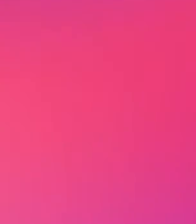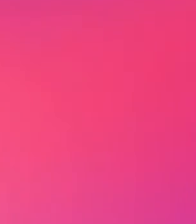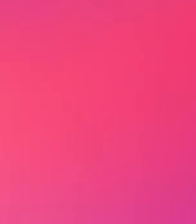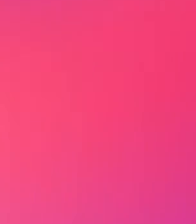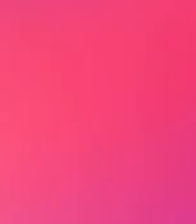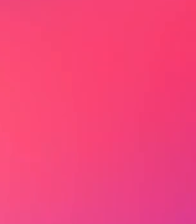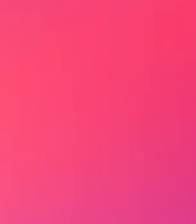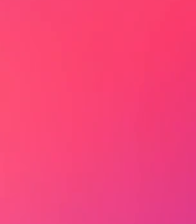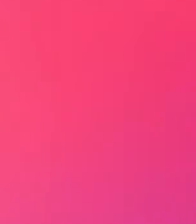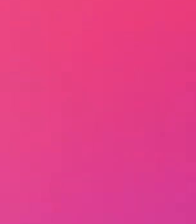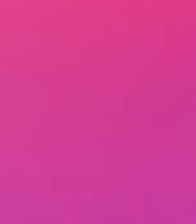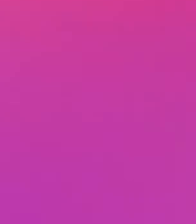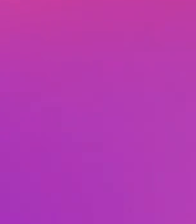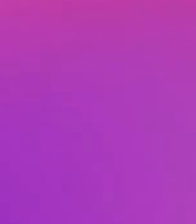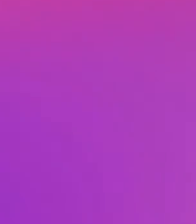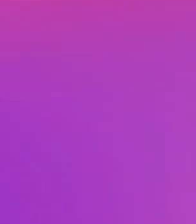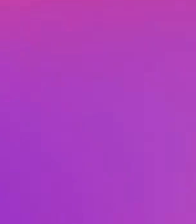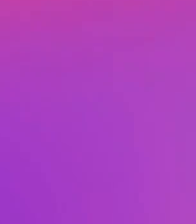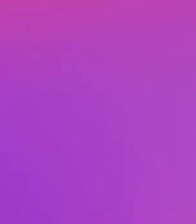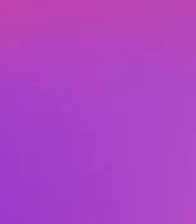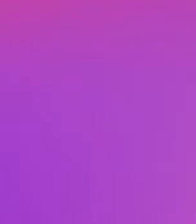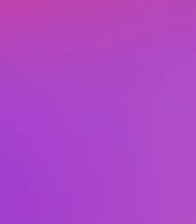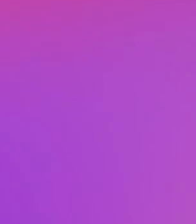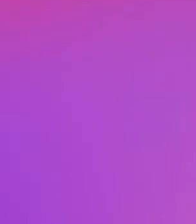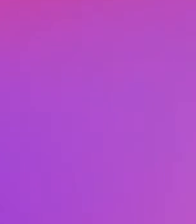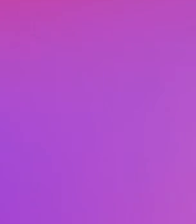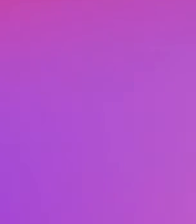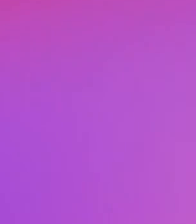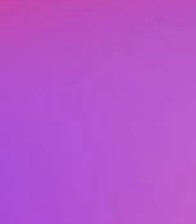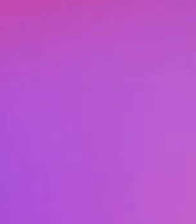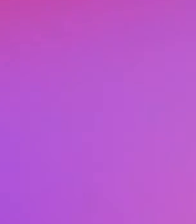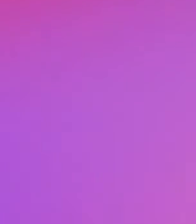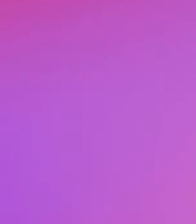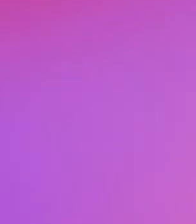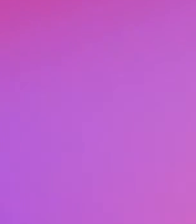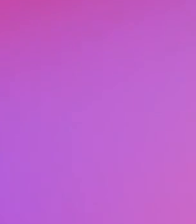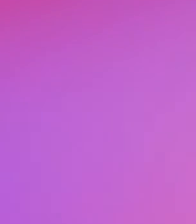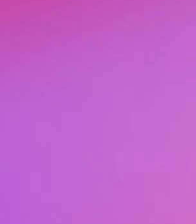conalitec.cep.gov.mx. Y recuerda que también cuentas con el sitio